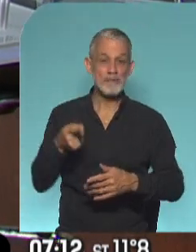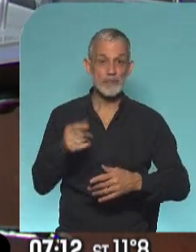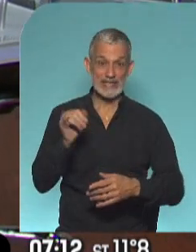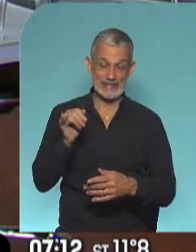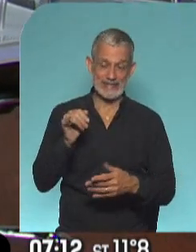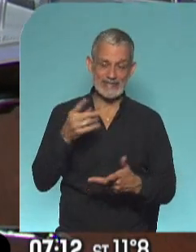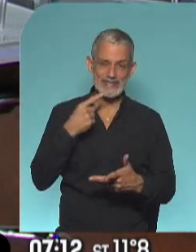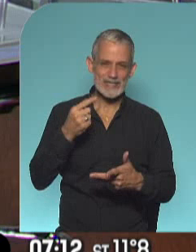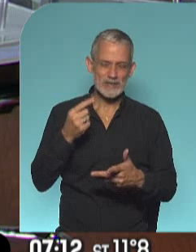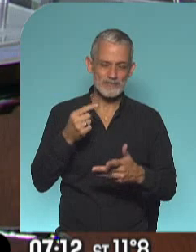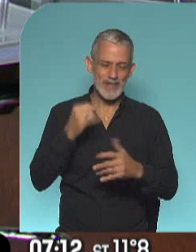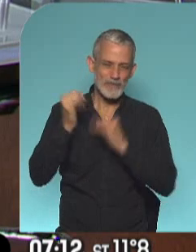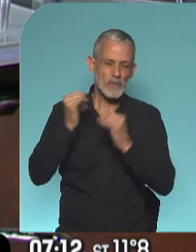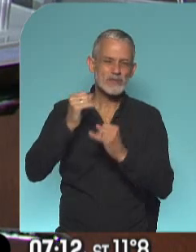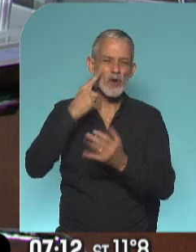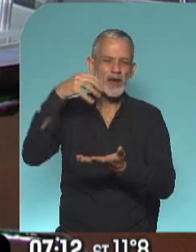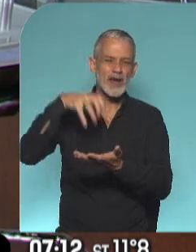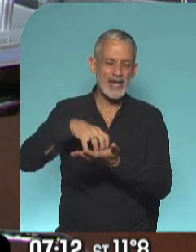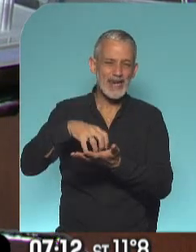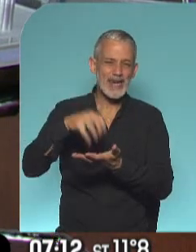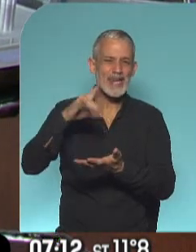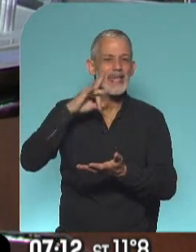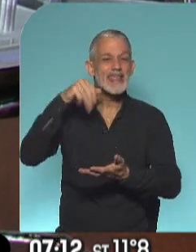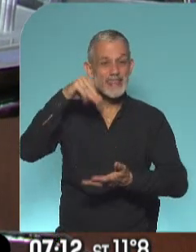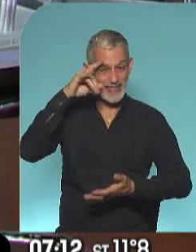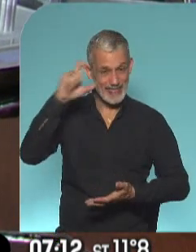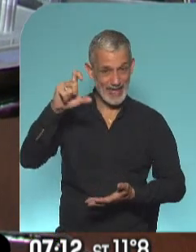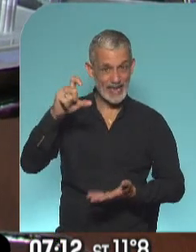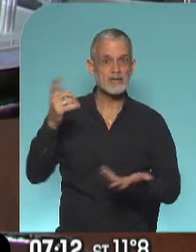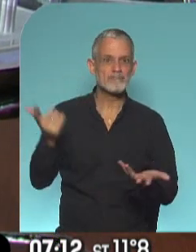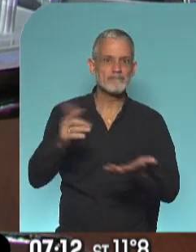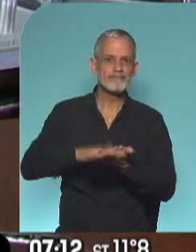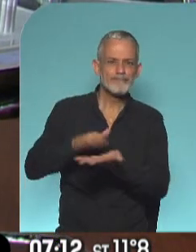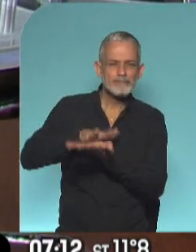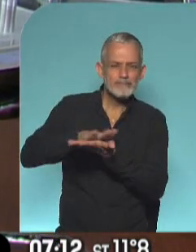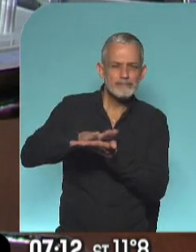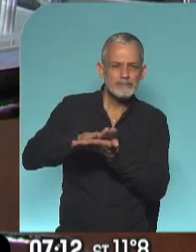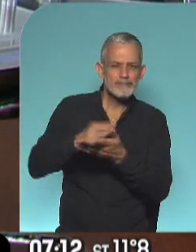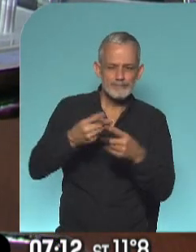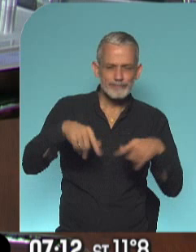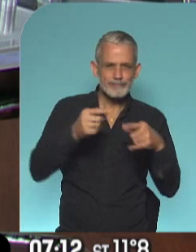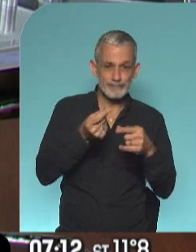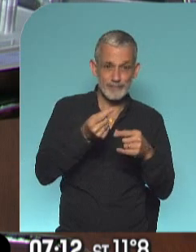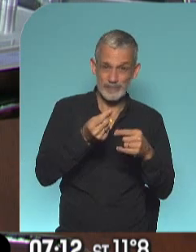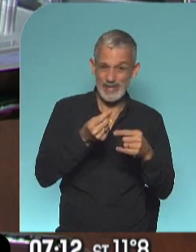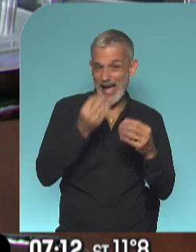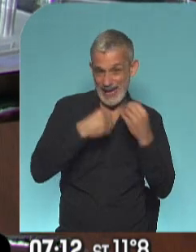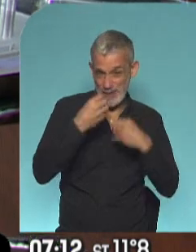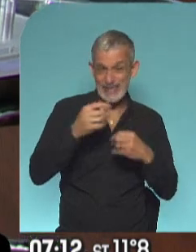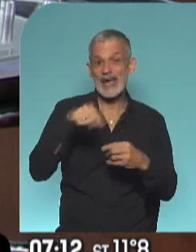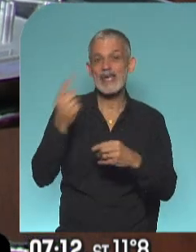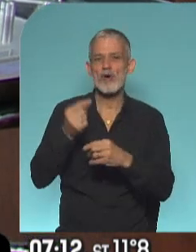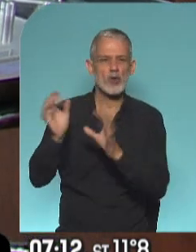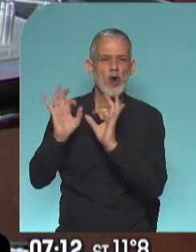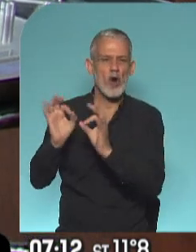tenemos que hablar de datos del INDEC, en este caso de canasta básica alimentaria y canasta básica total. Tenemos para